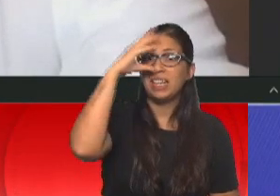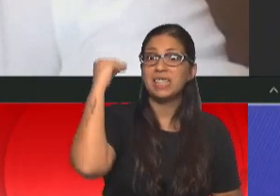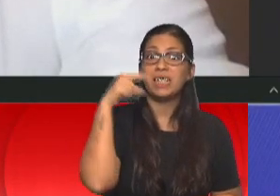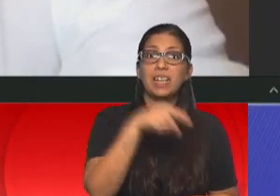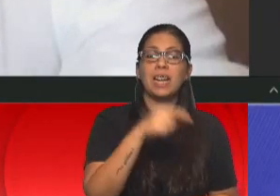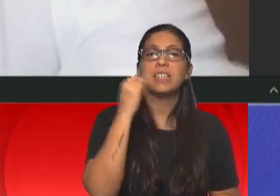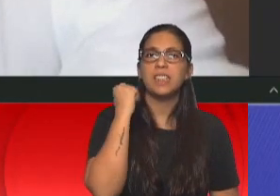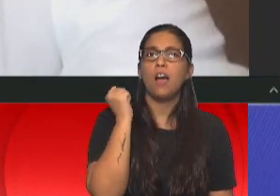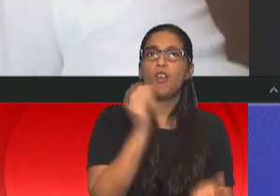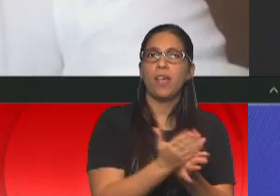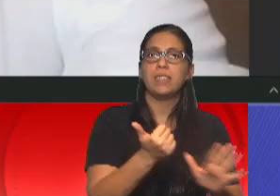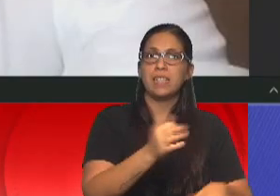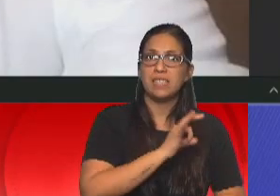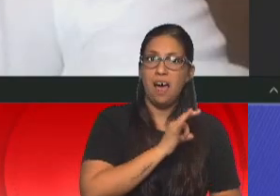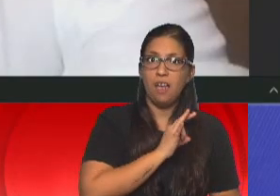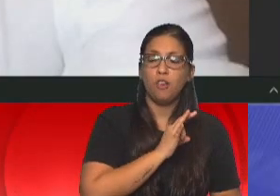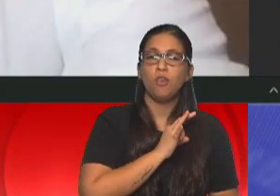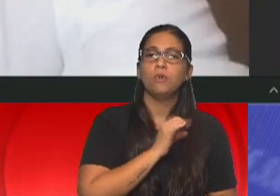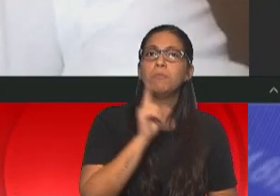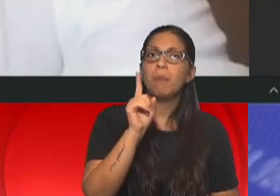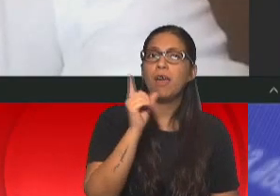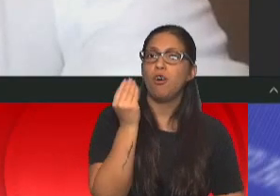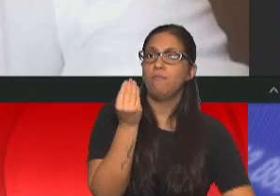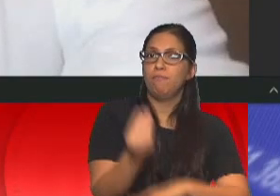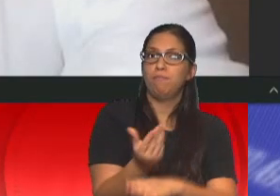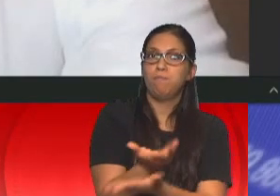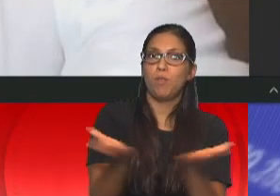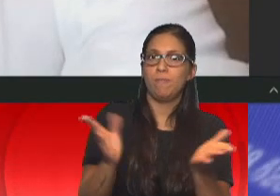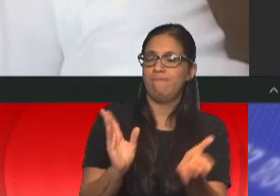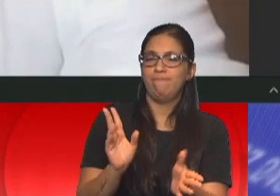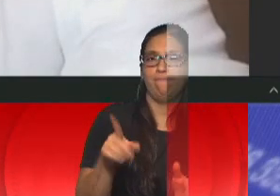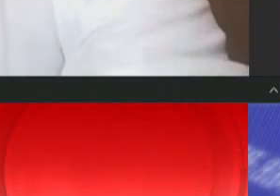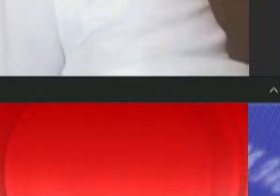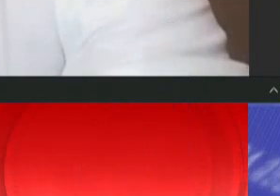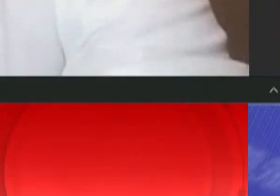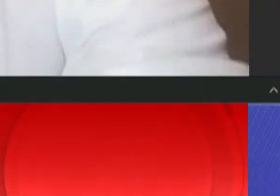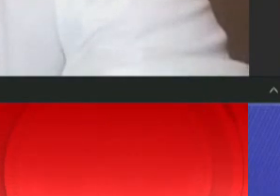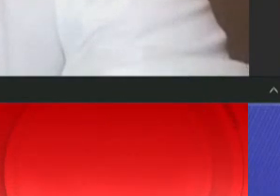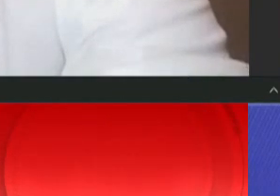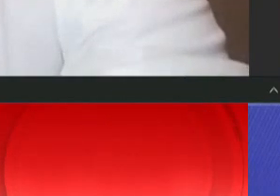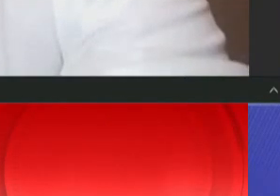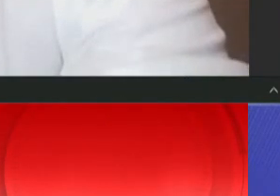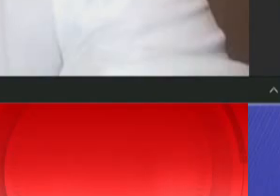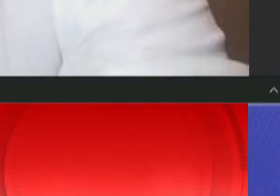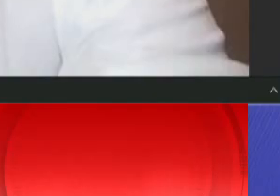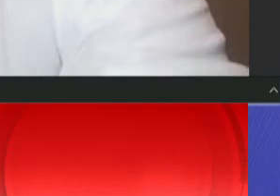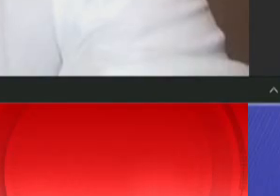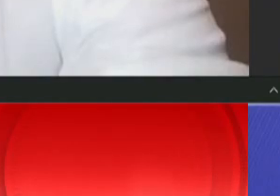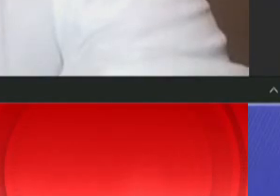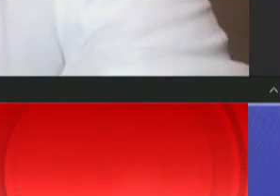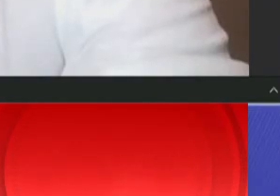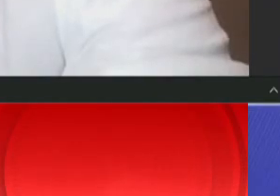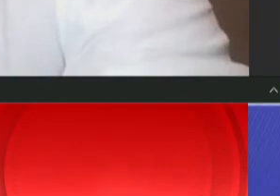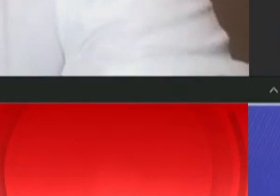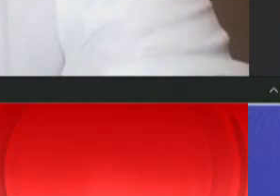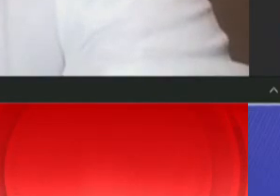su condena de 6 años, no tendrá la posibilidad de ser candidata. Si en cambio la Corte acepta el recurso de queja,